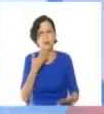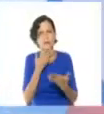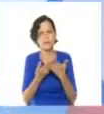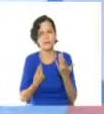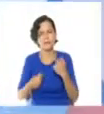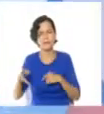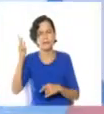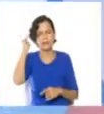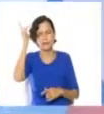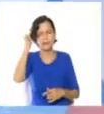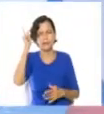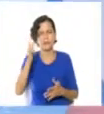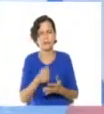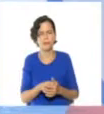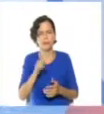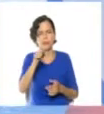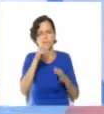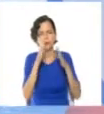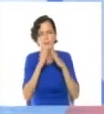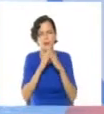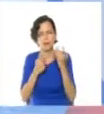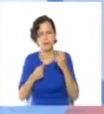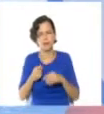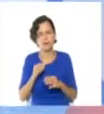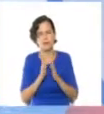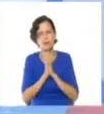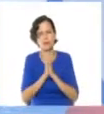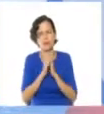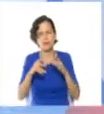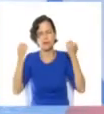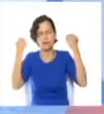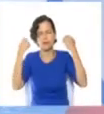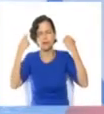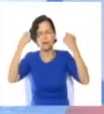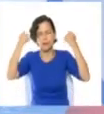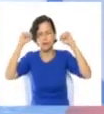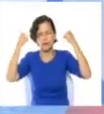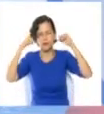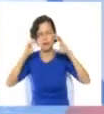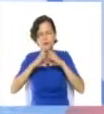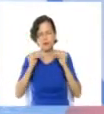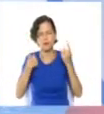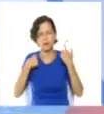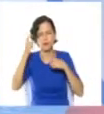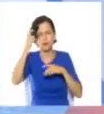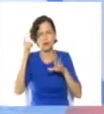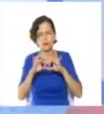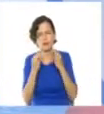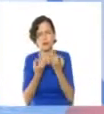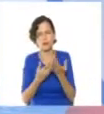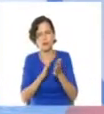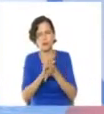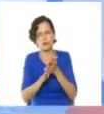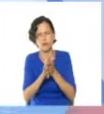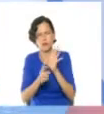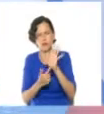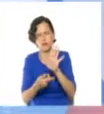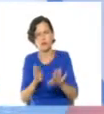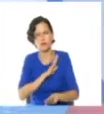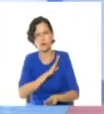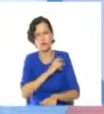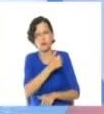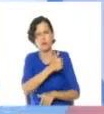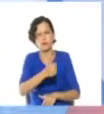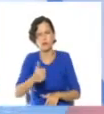Muchísimas gracias, profesora Yolibel. Y ustedes en casa, por favor, recuerden practicar día a día en familia las señas que nos presenta para que así podamos apropiarnos de cada